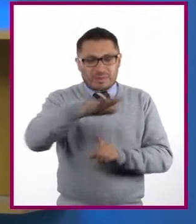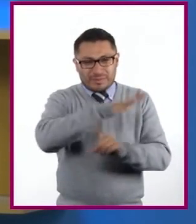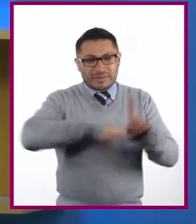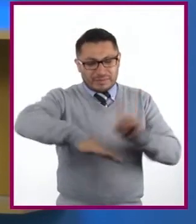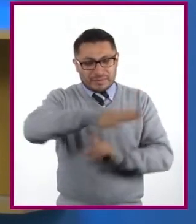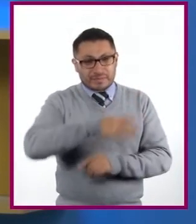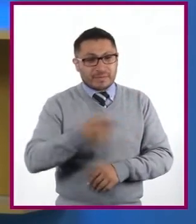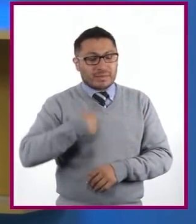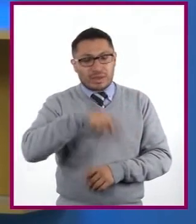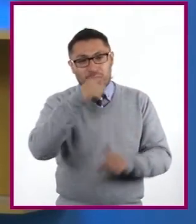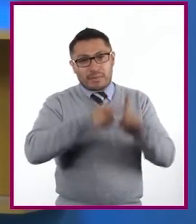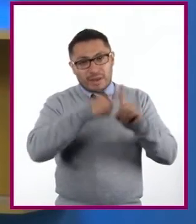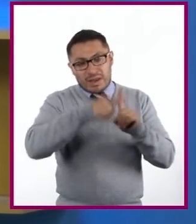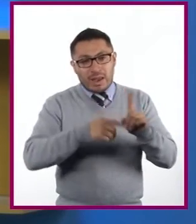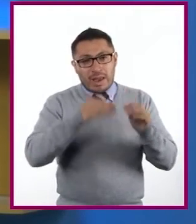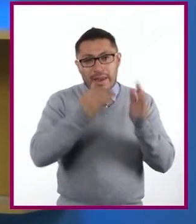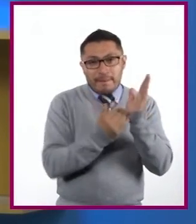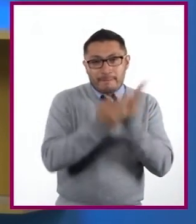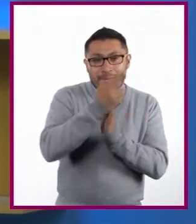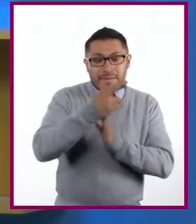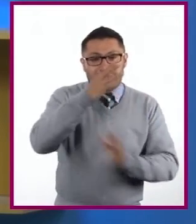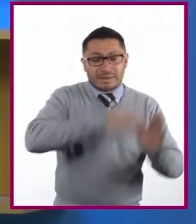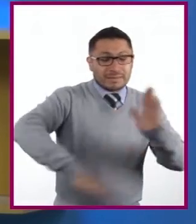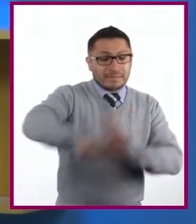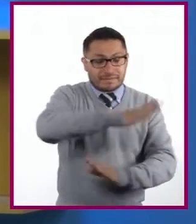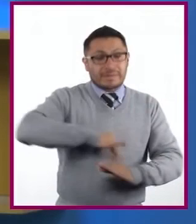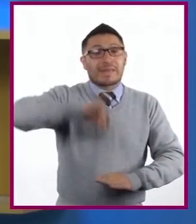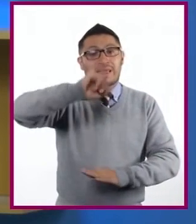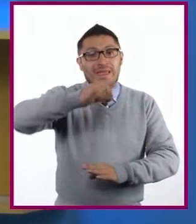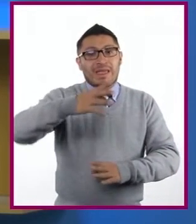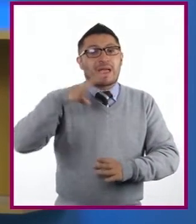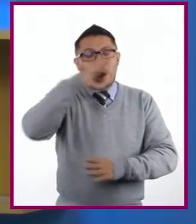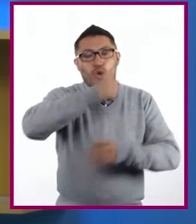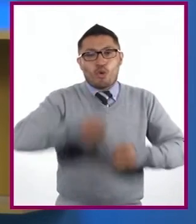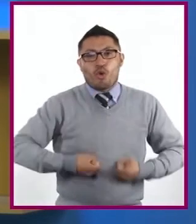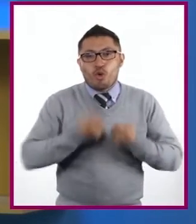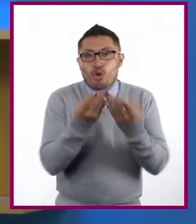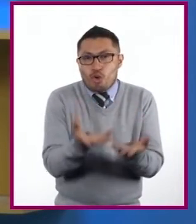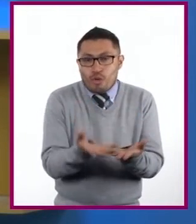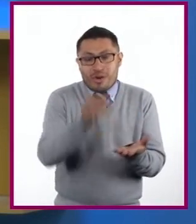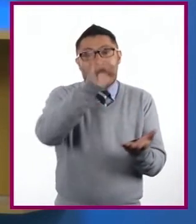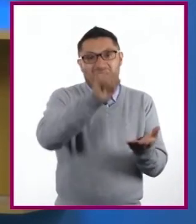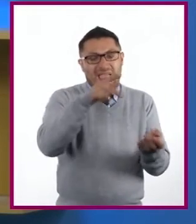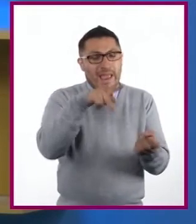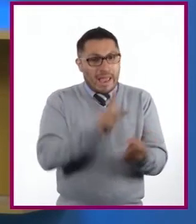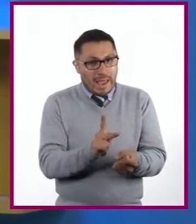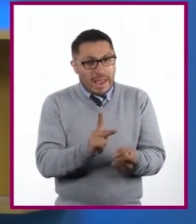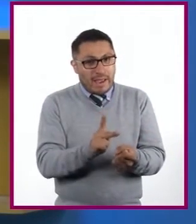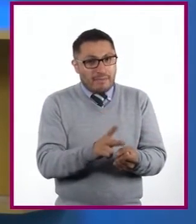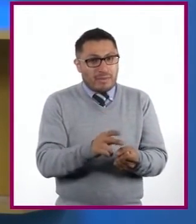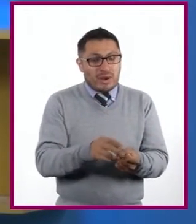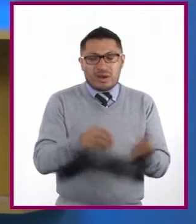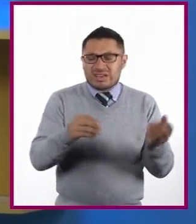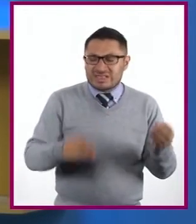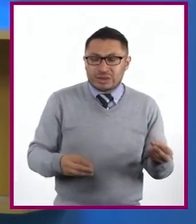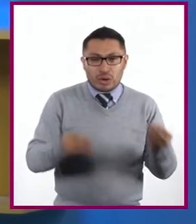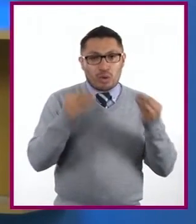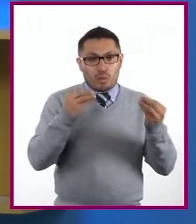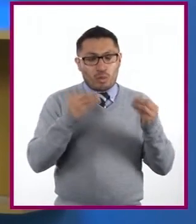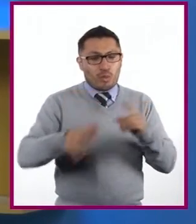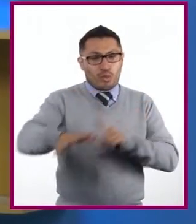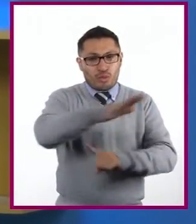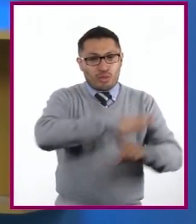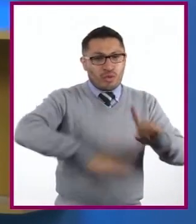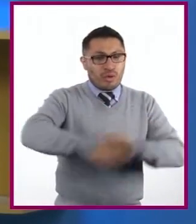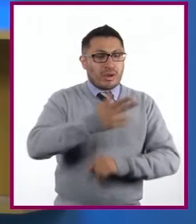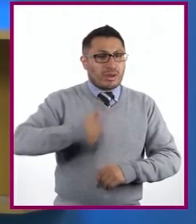tenemos una temperatura mayor a la del ambiente, sí cedemos calor. Lo que pasa es que es tal la magnitud de lo que llamamos ambiente